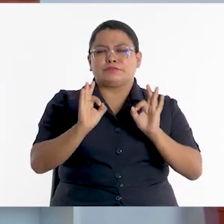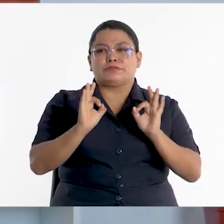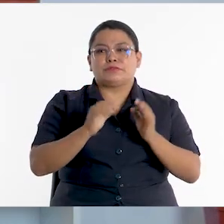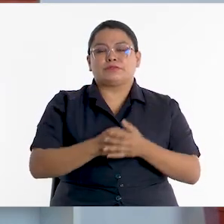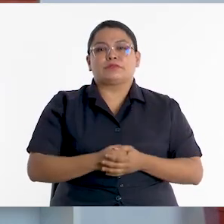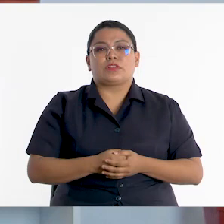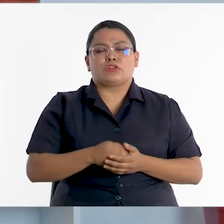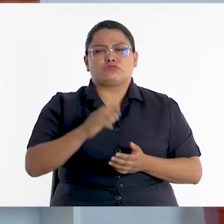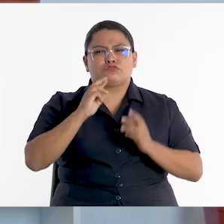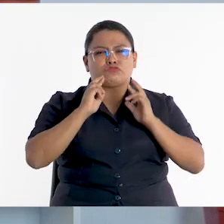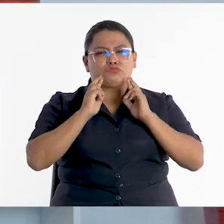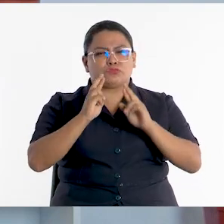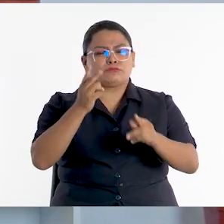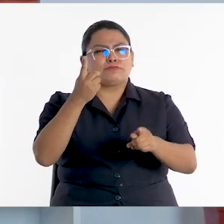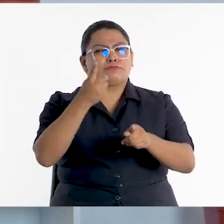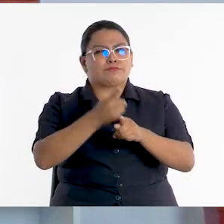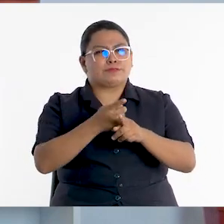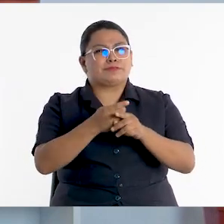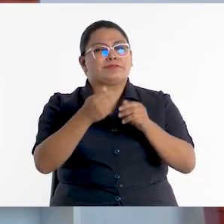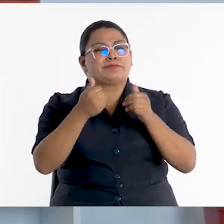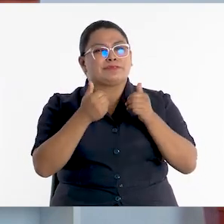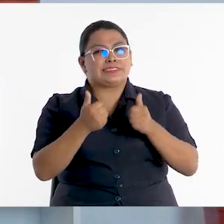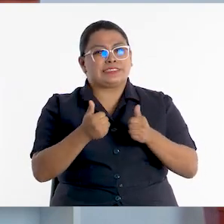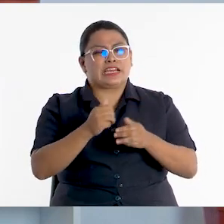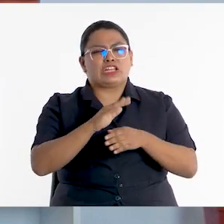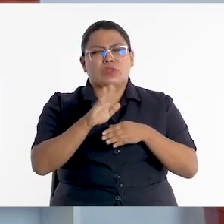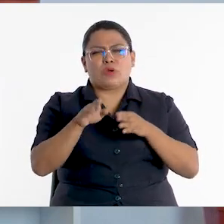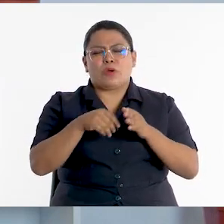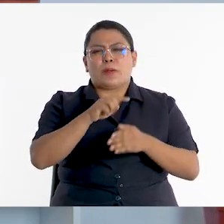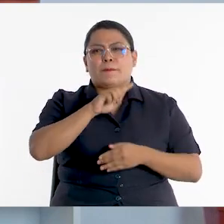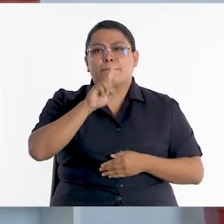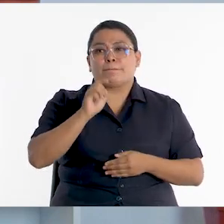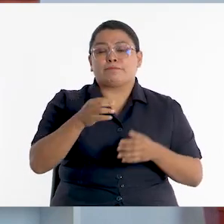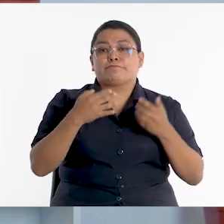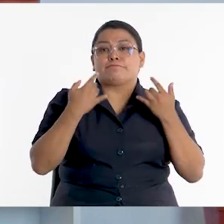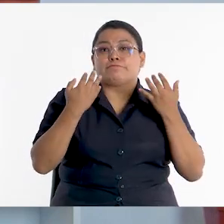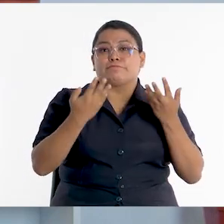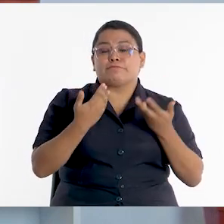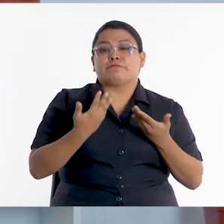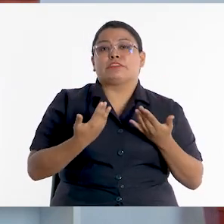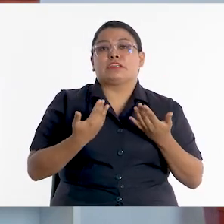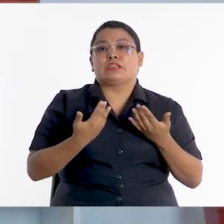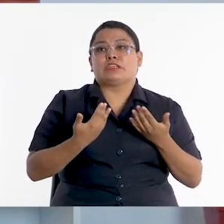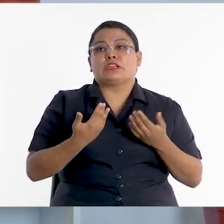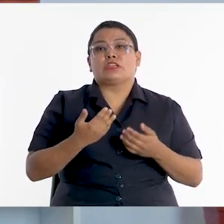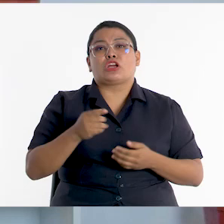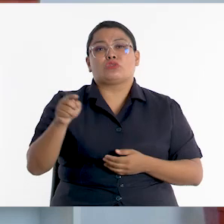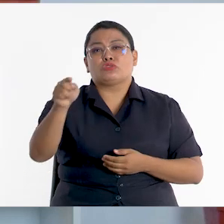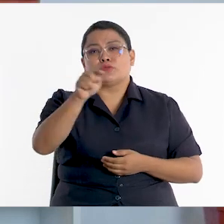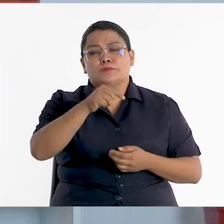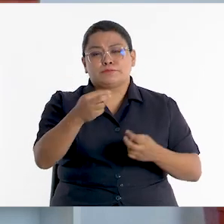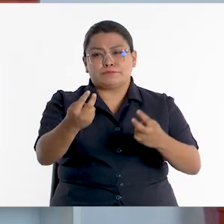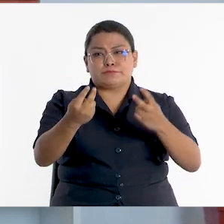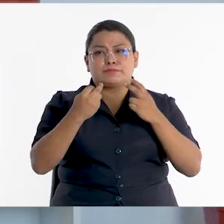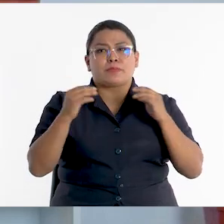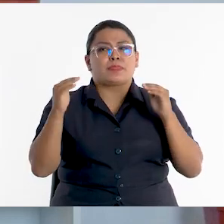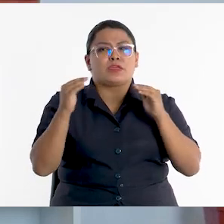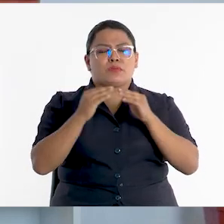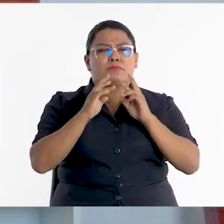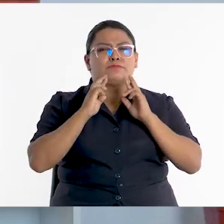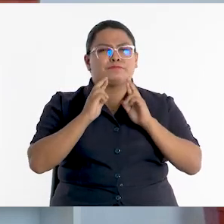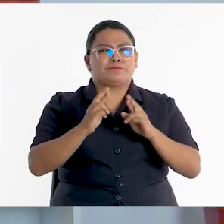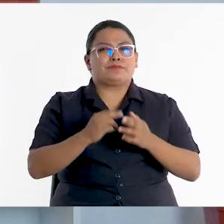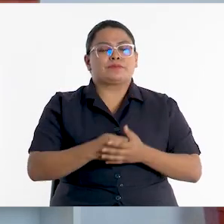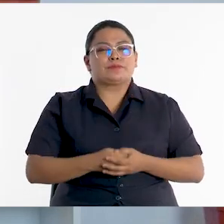¡Excelente! Has contestado correctamente a todas las preguntas. Espero que todos los que nos están viendo también lo hayan